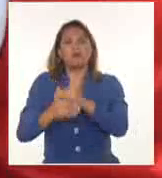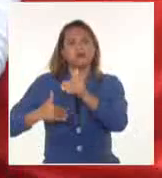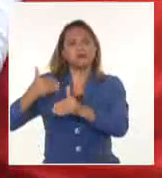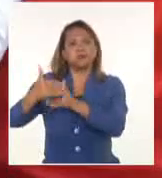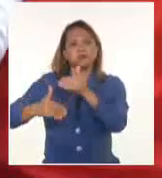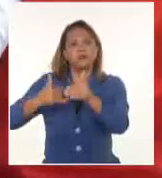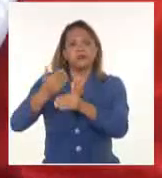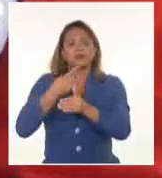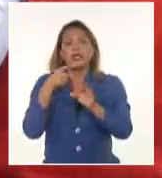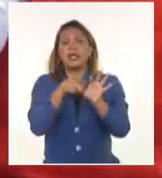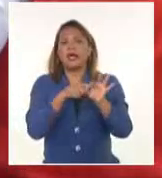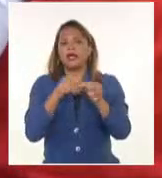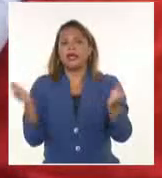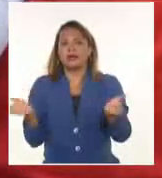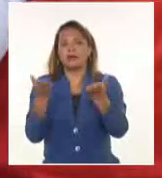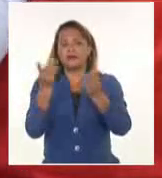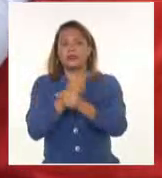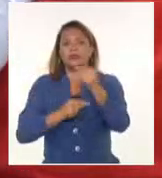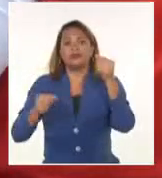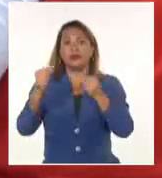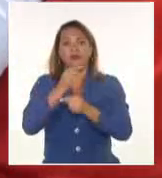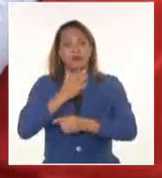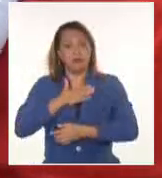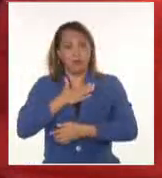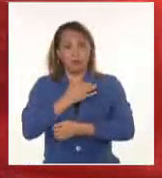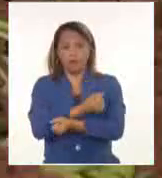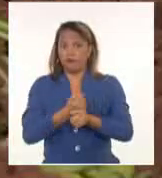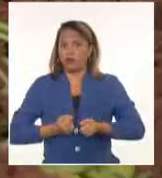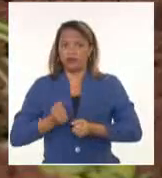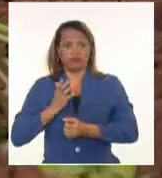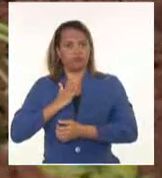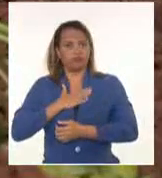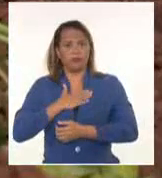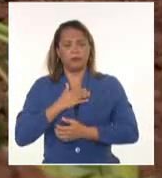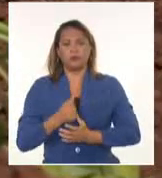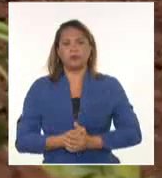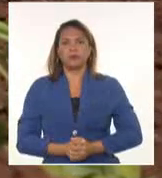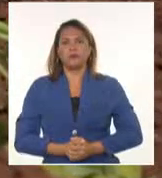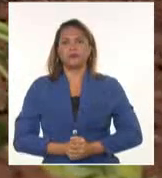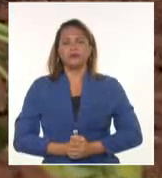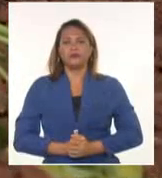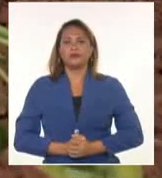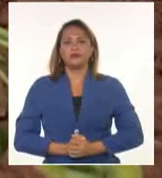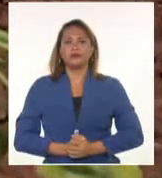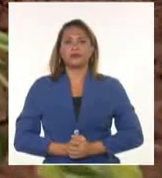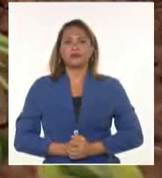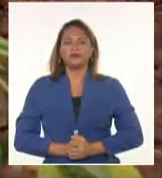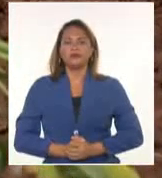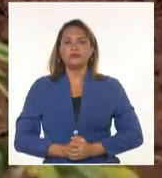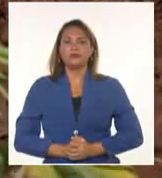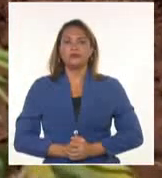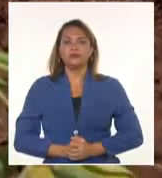crezca, principalmente con sus propias fuerzas. En la isla, Lisset Márquez y Noel Otaño, Canal Cubano de Noticias.